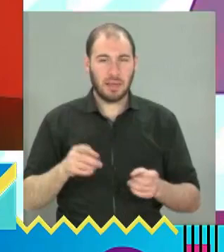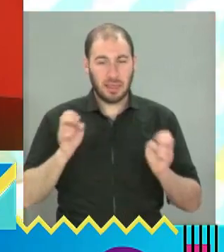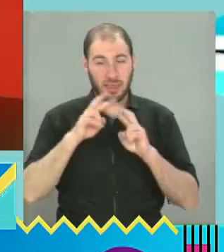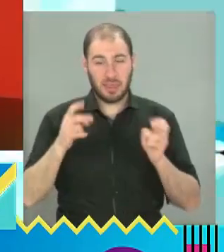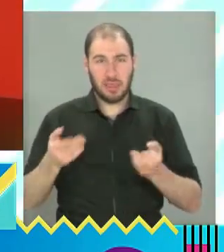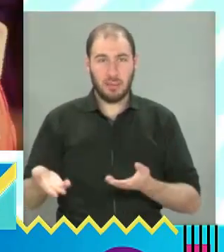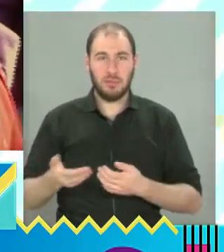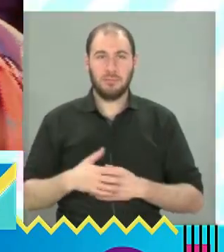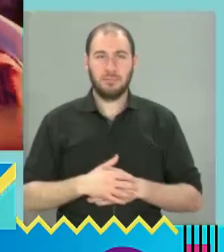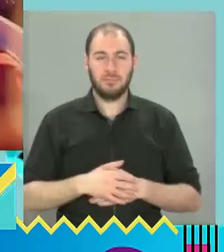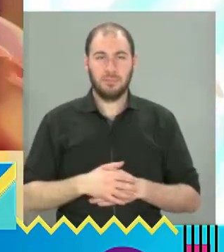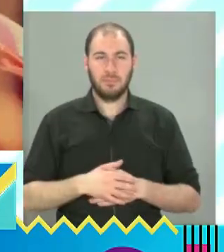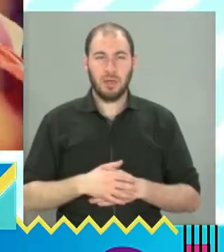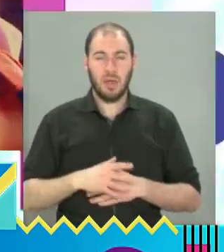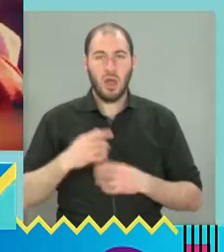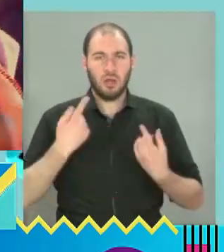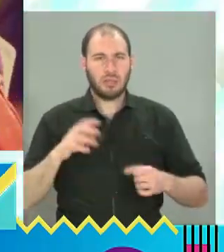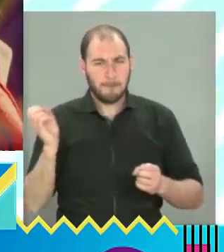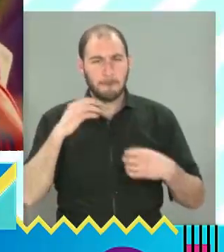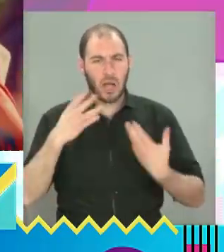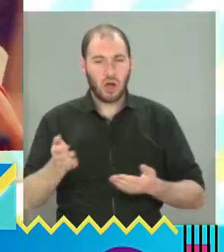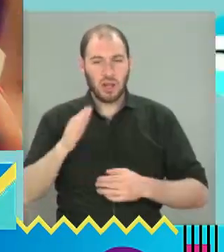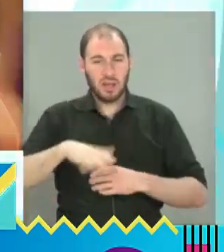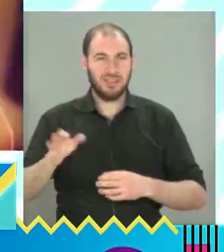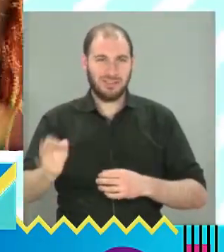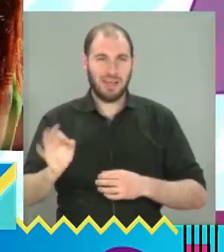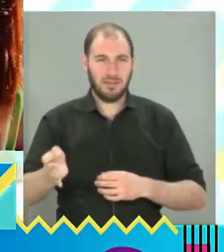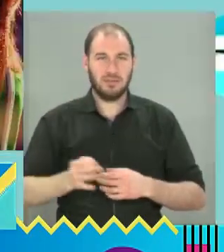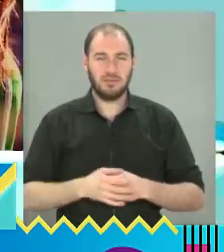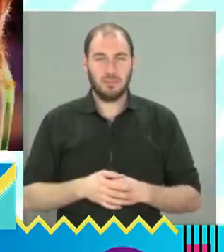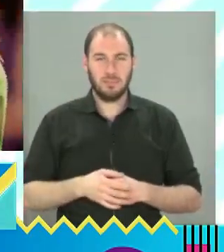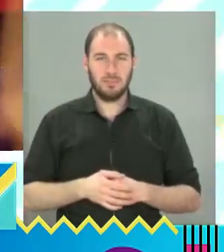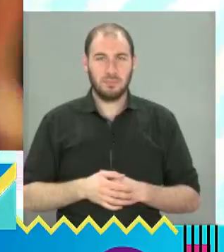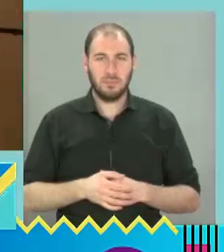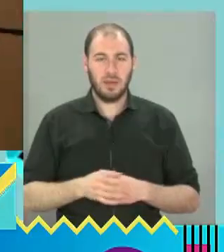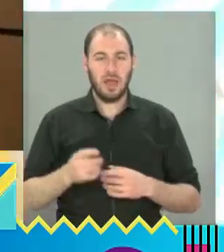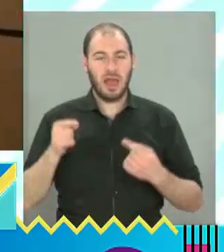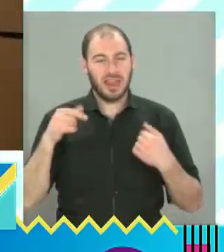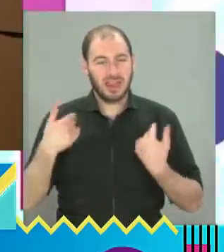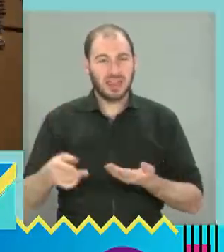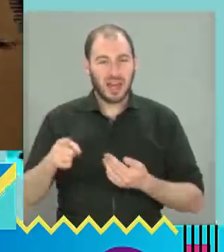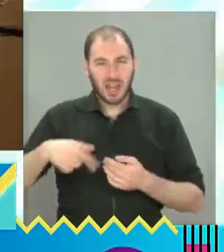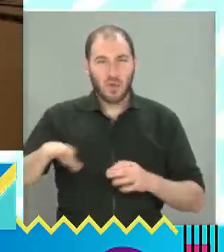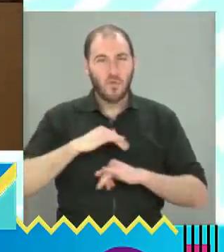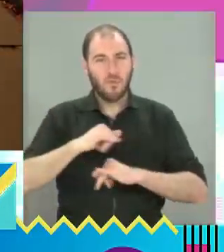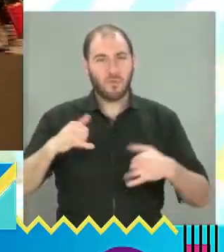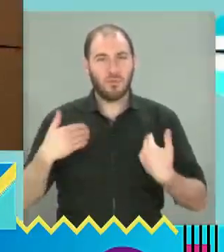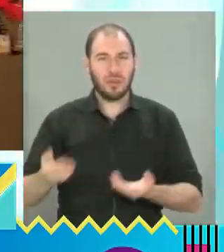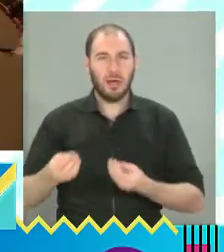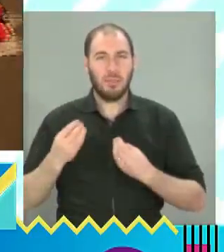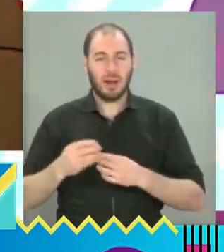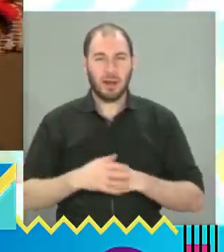con esto, o sea, lo mejor que podemos hacer es que los niños sepan, o sea, darles a ellos la información